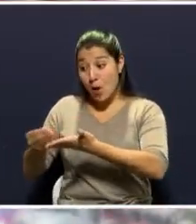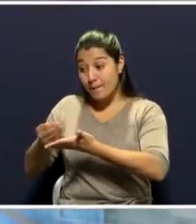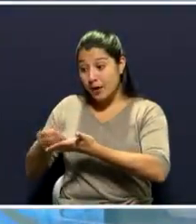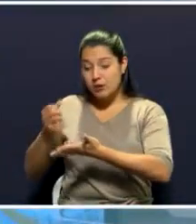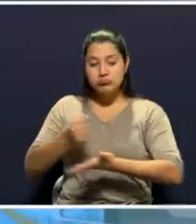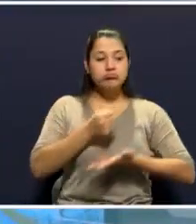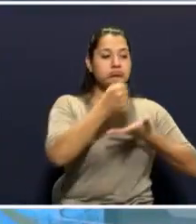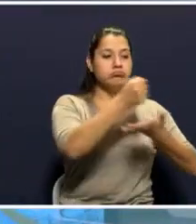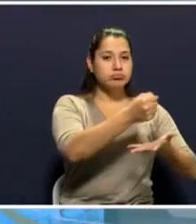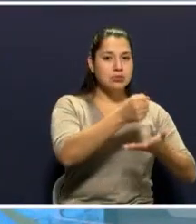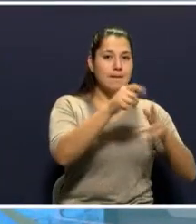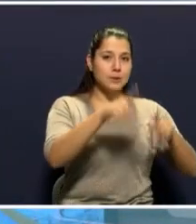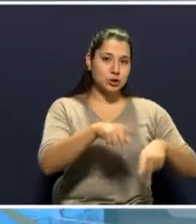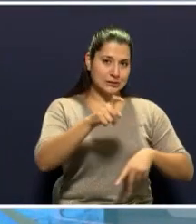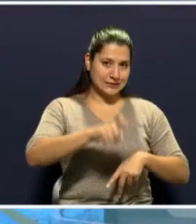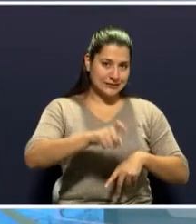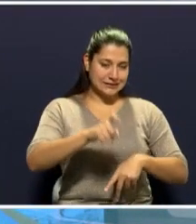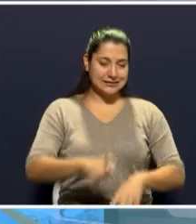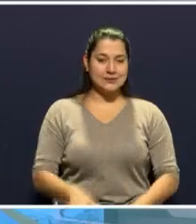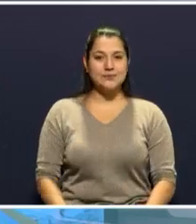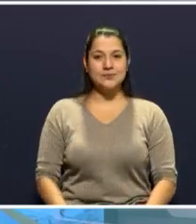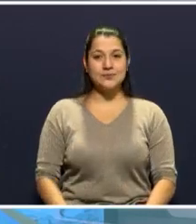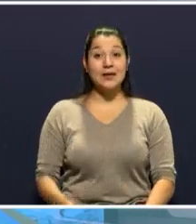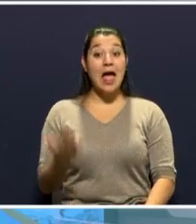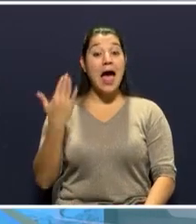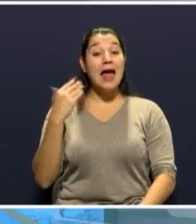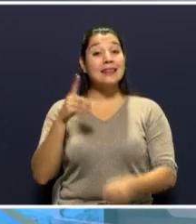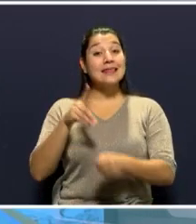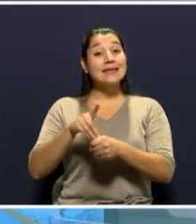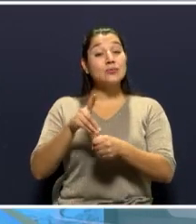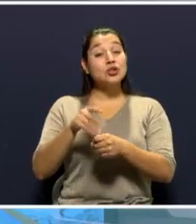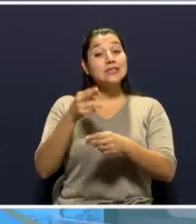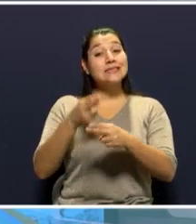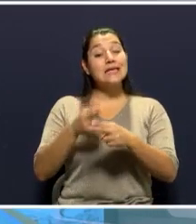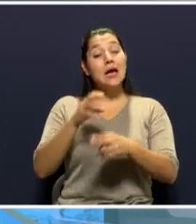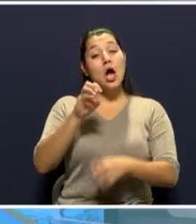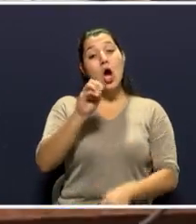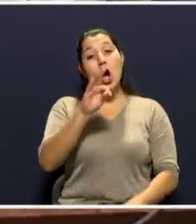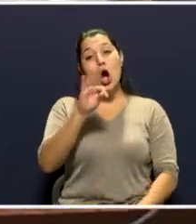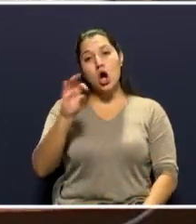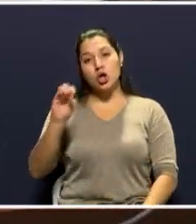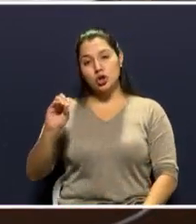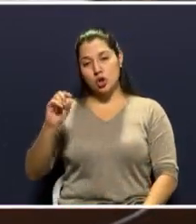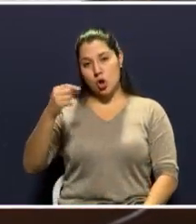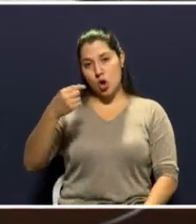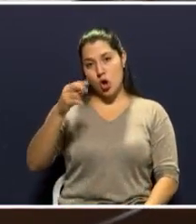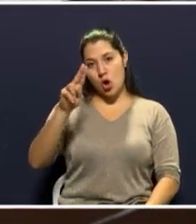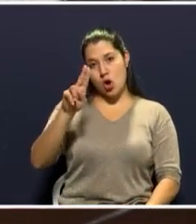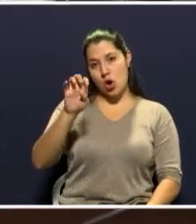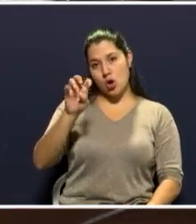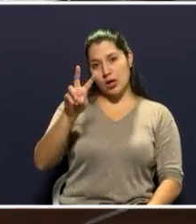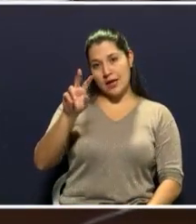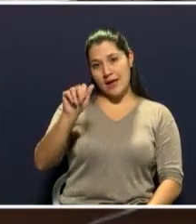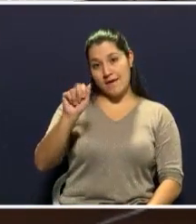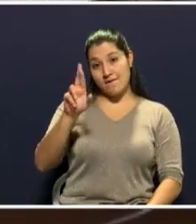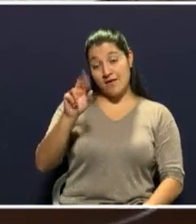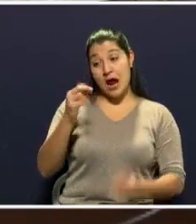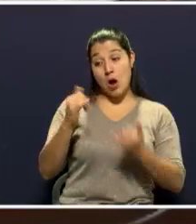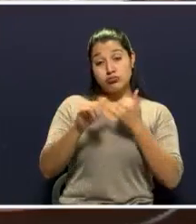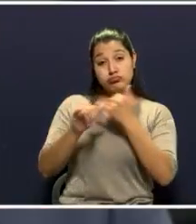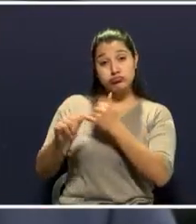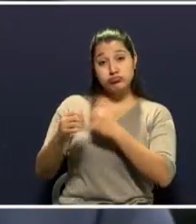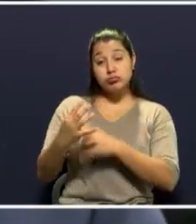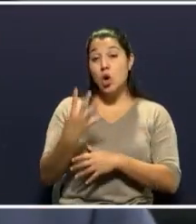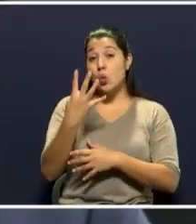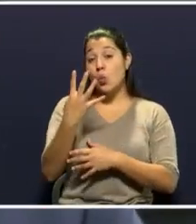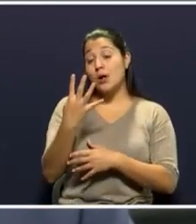Podemos. Y el exdiputado Otto Guevara es acusado de 4 delitos de falsedad en